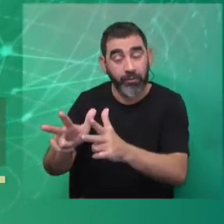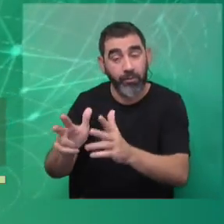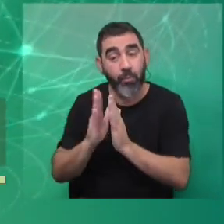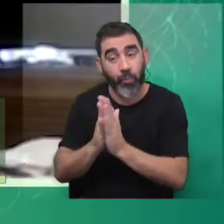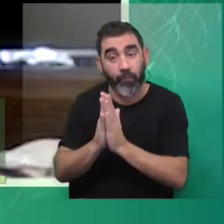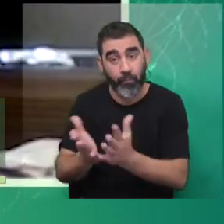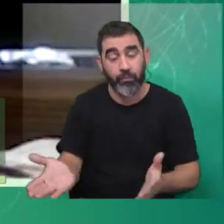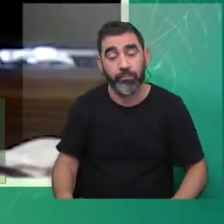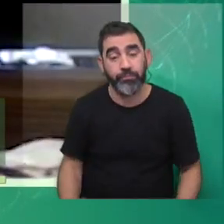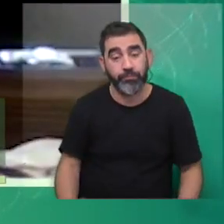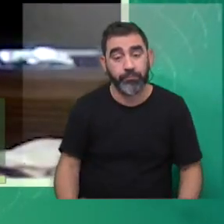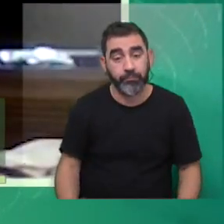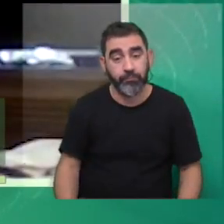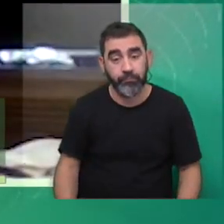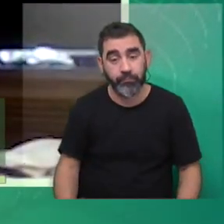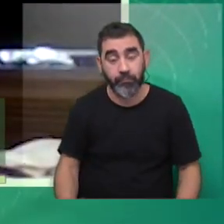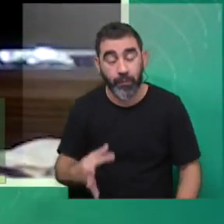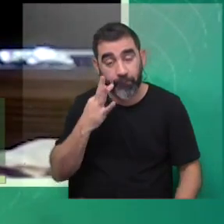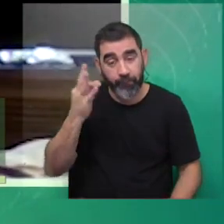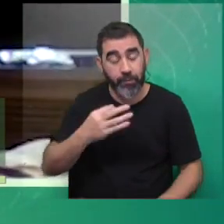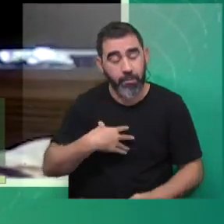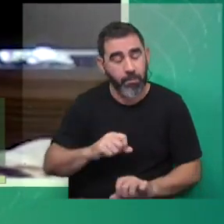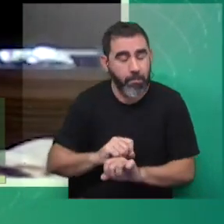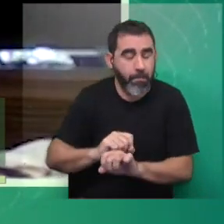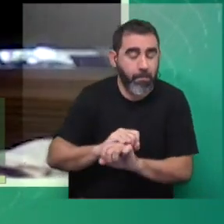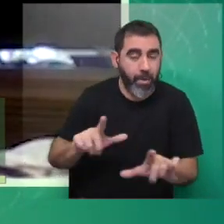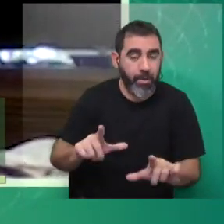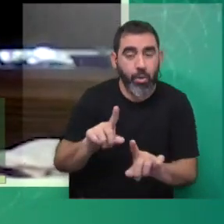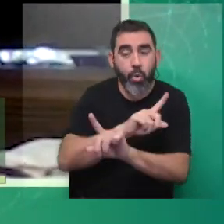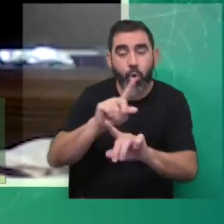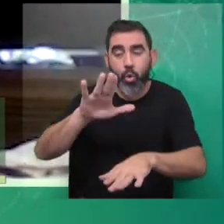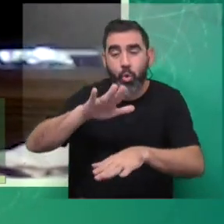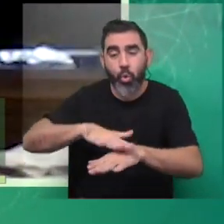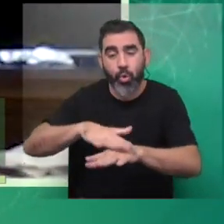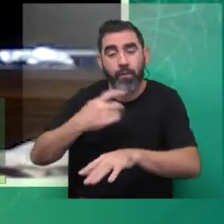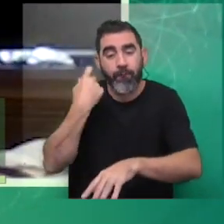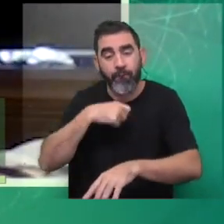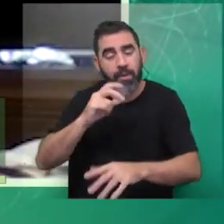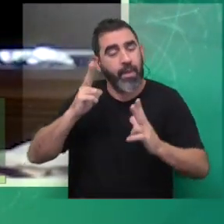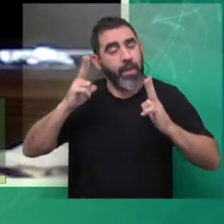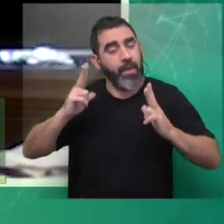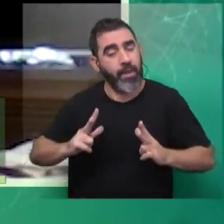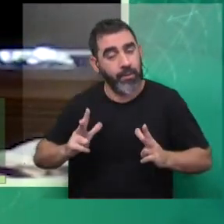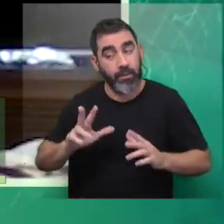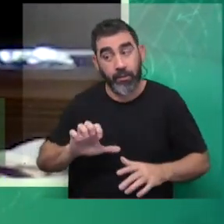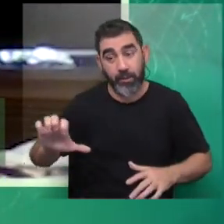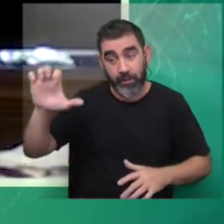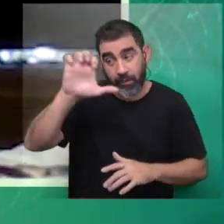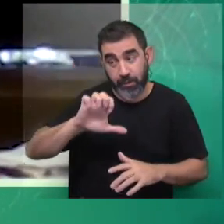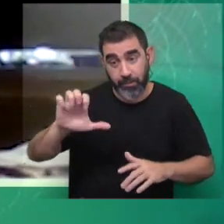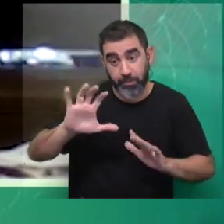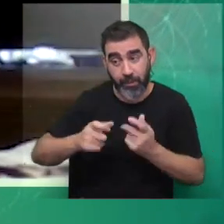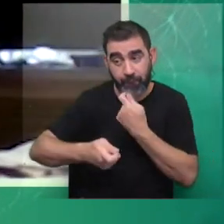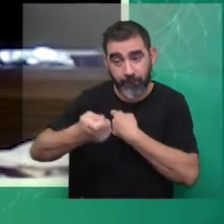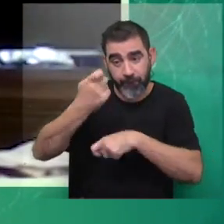exigiendo realmente indignante y de una irresponsabilidad y una falta de ética que una empresa que está